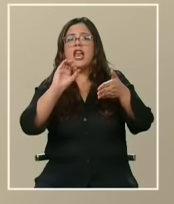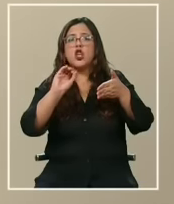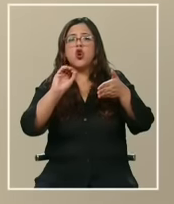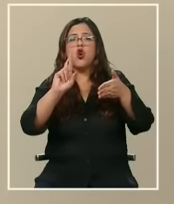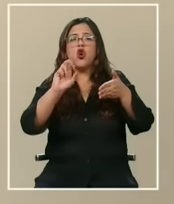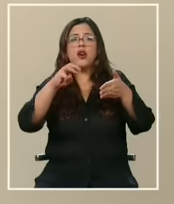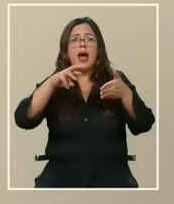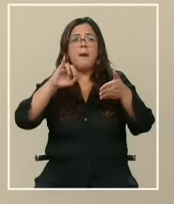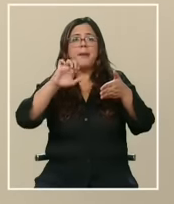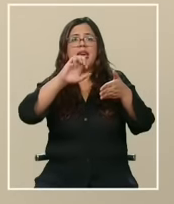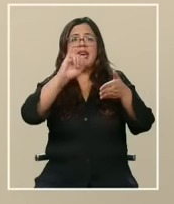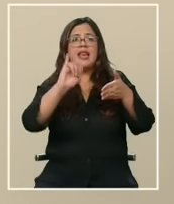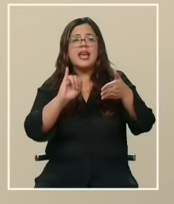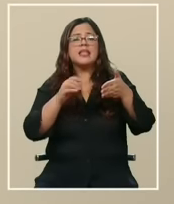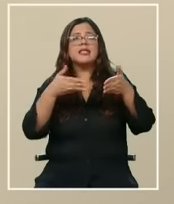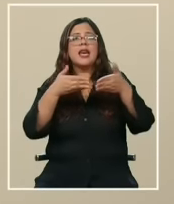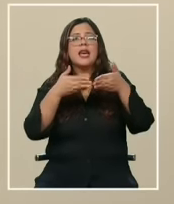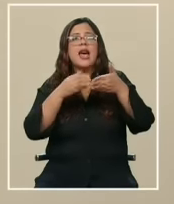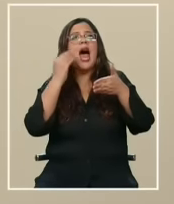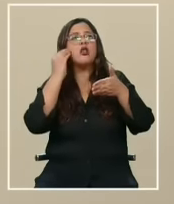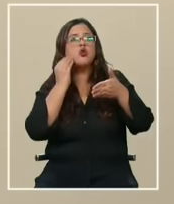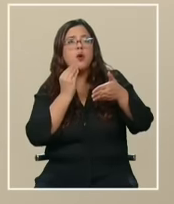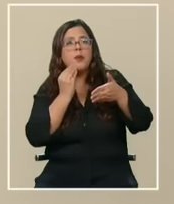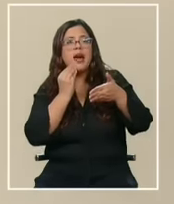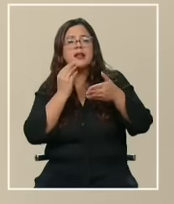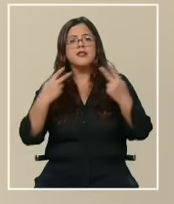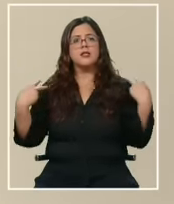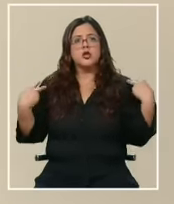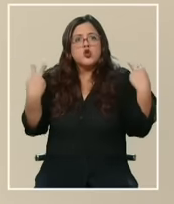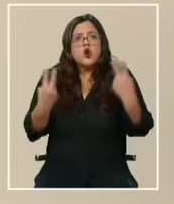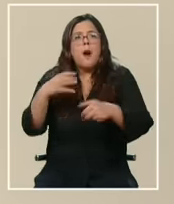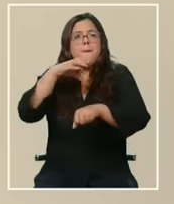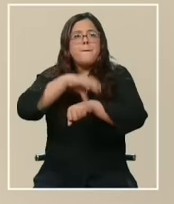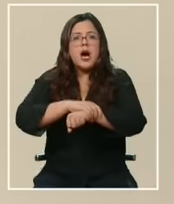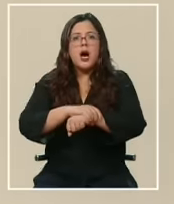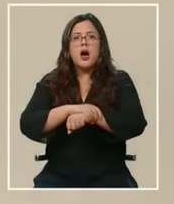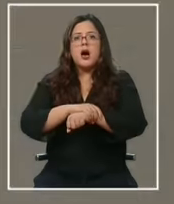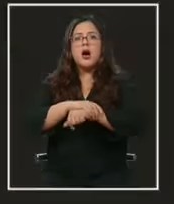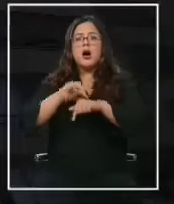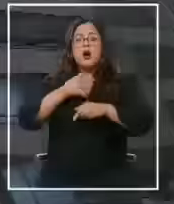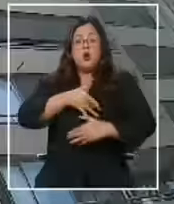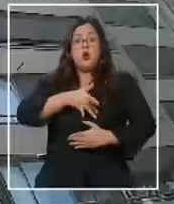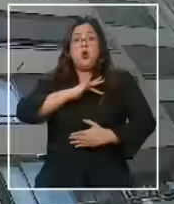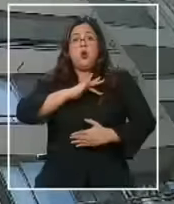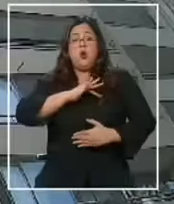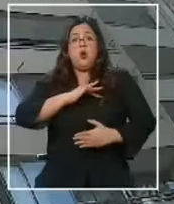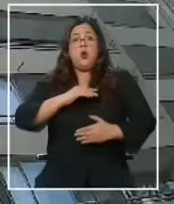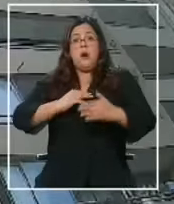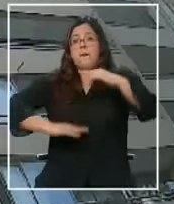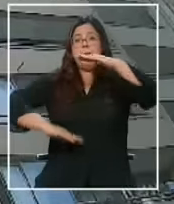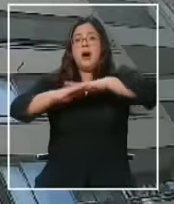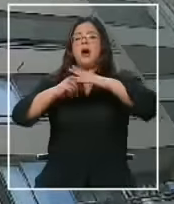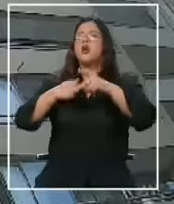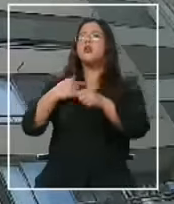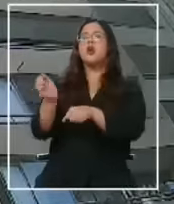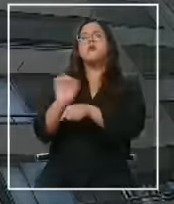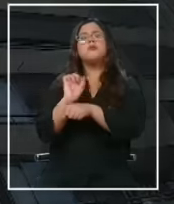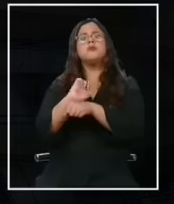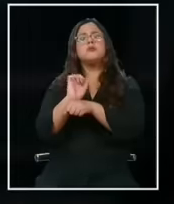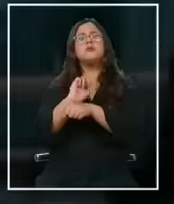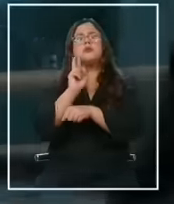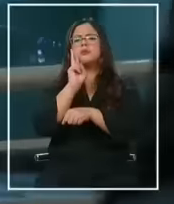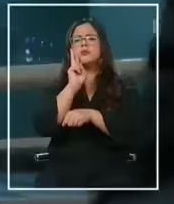y solidaridad, se unieron para retener a este hombre. La indignación era total. Cuando iba saliendo en el auto me di cuenta de que